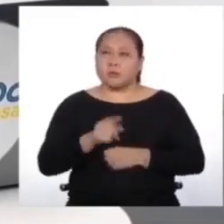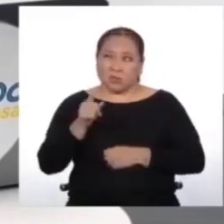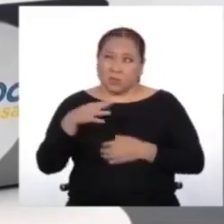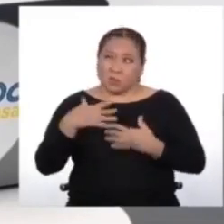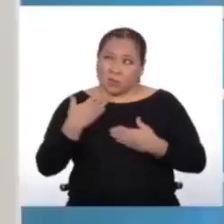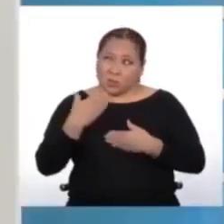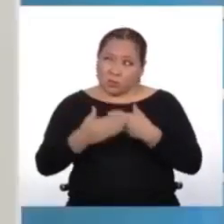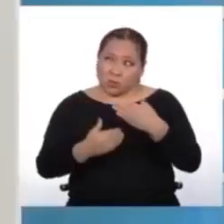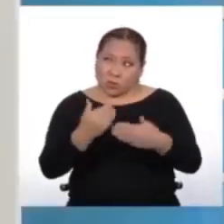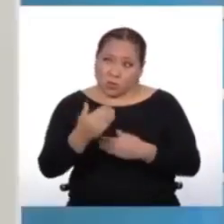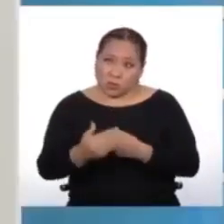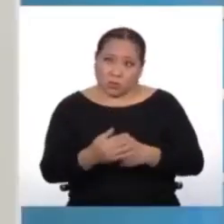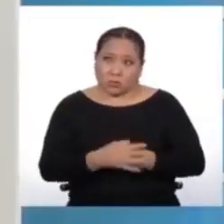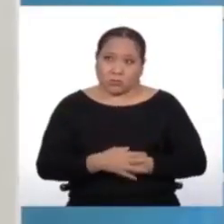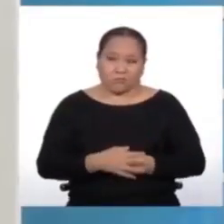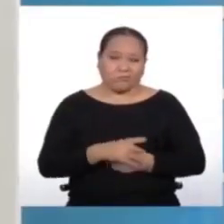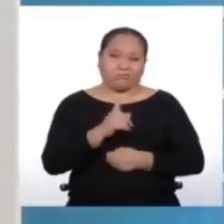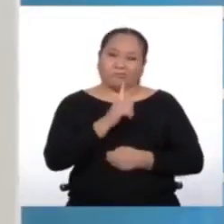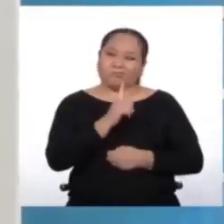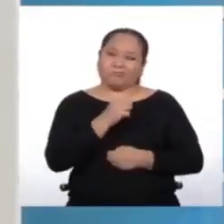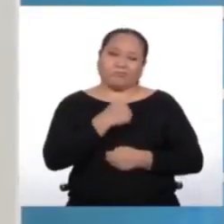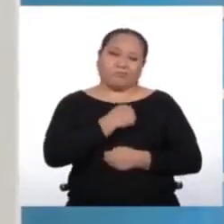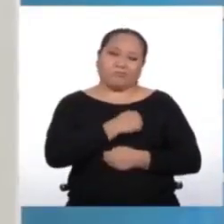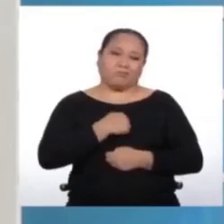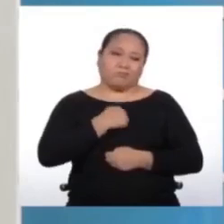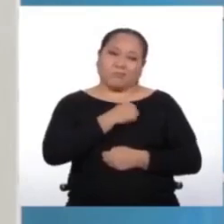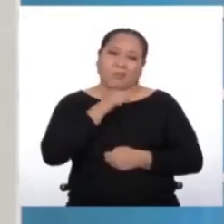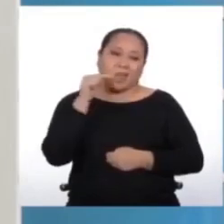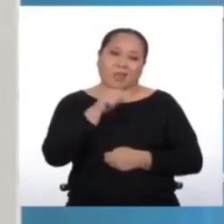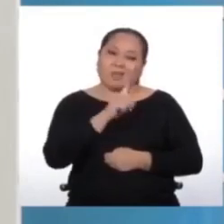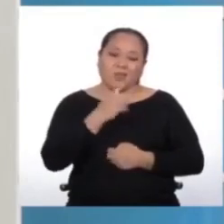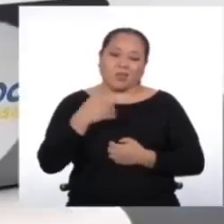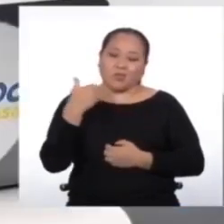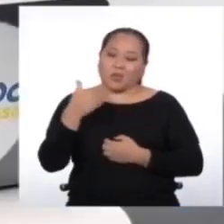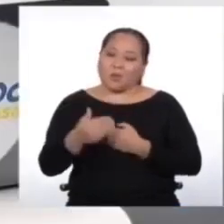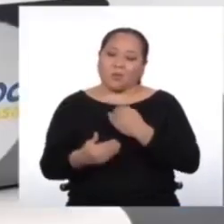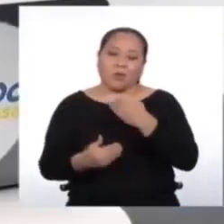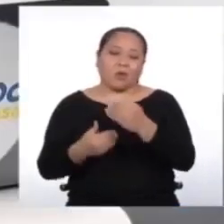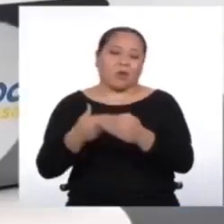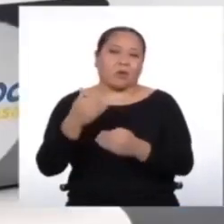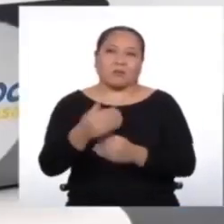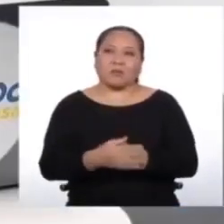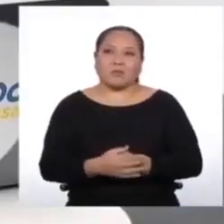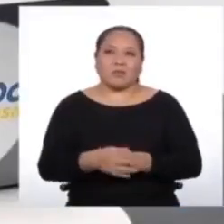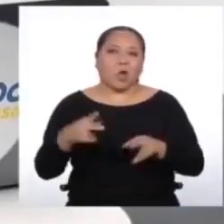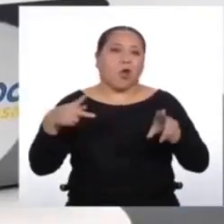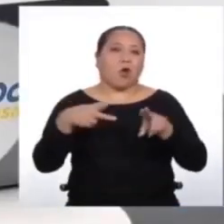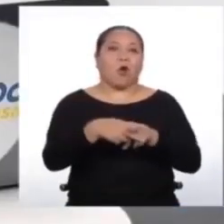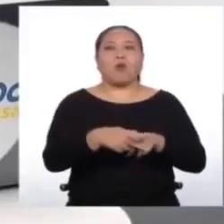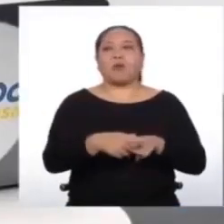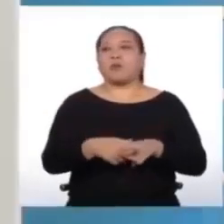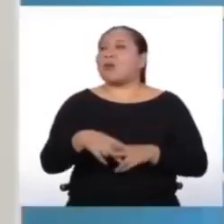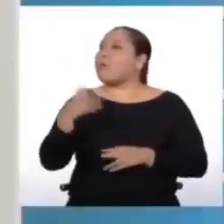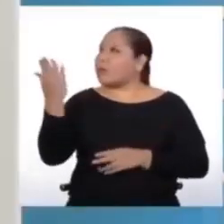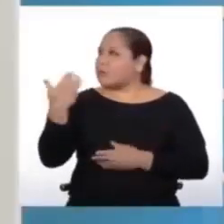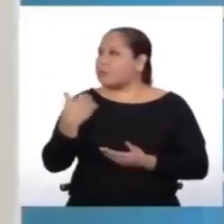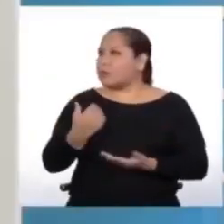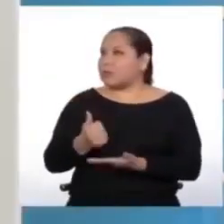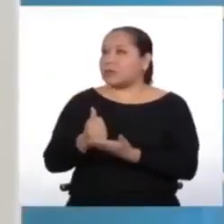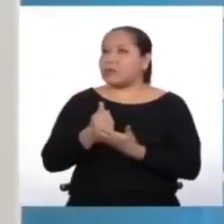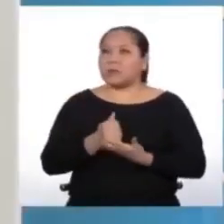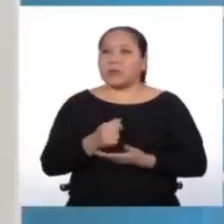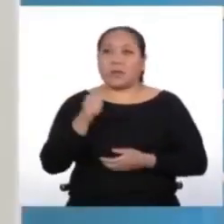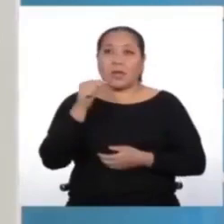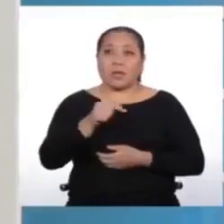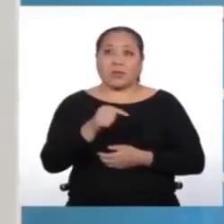progresión geométrica? Lamentablemente no. Ya no sería una progresión, Yaremis. ¿Por qué, profe? Ilústrenos, por favor. El